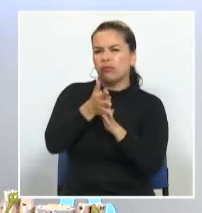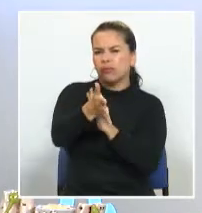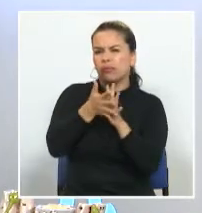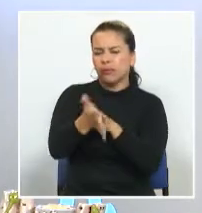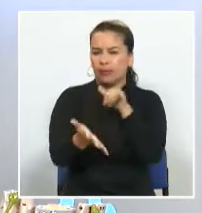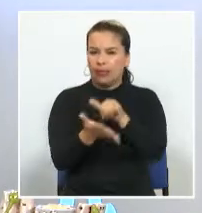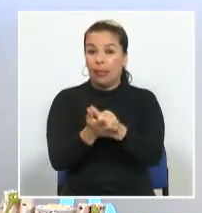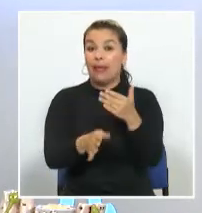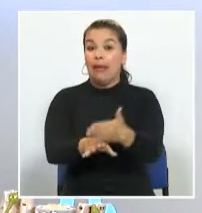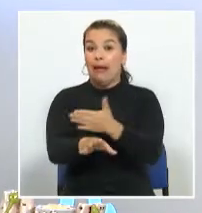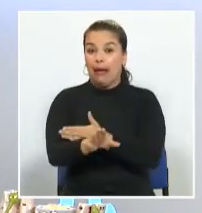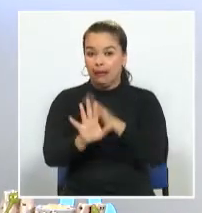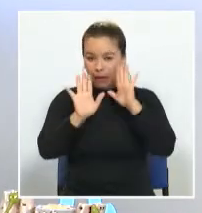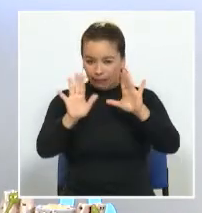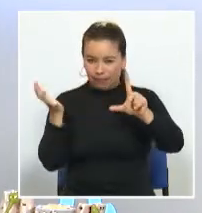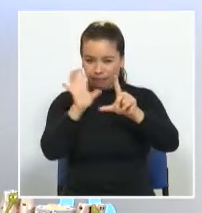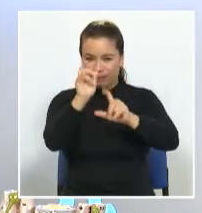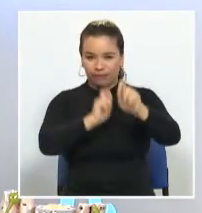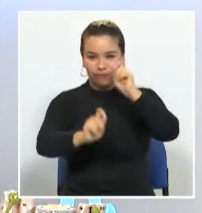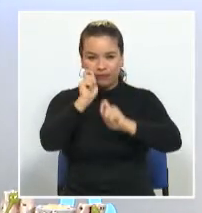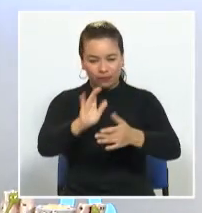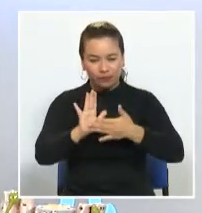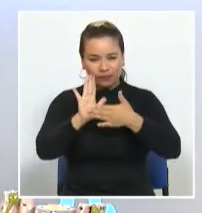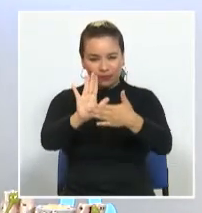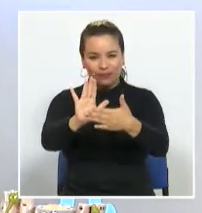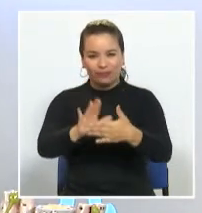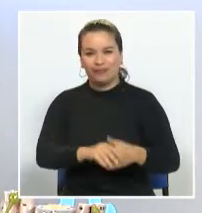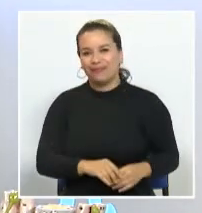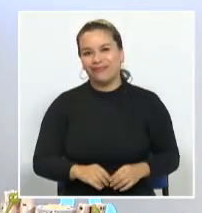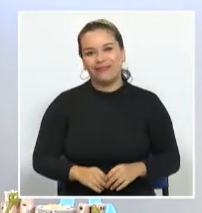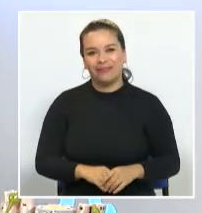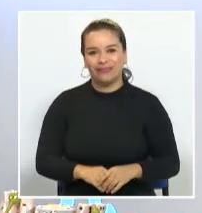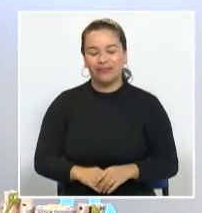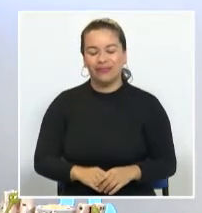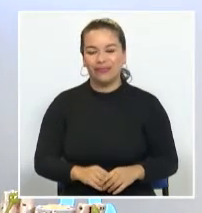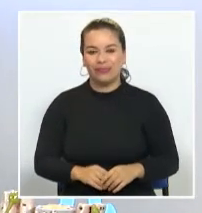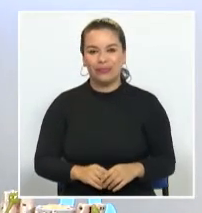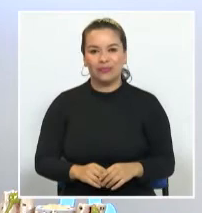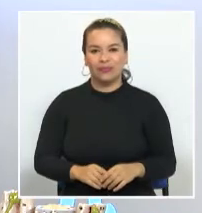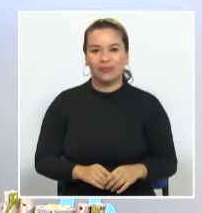pero antes de eso vamos a ir a un pequeño corte de comerciales y ya regresamos en Conexión Vital.